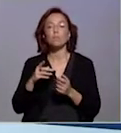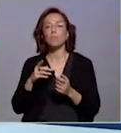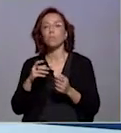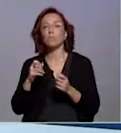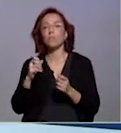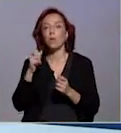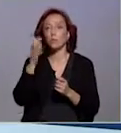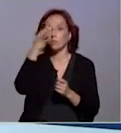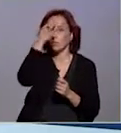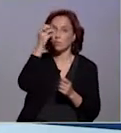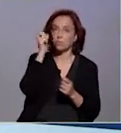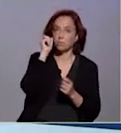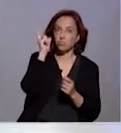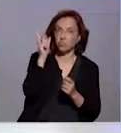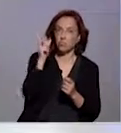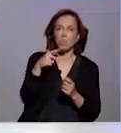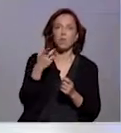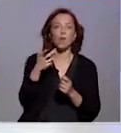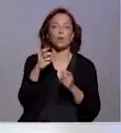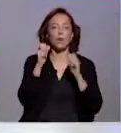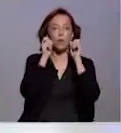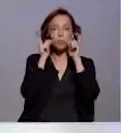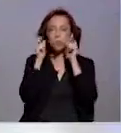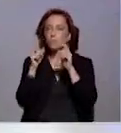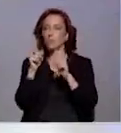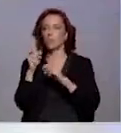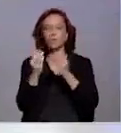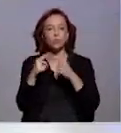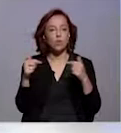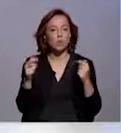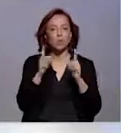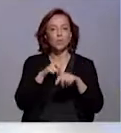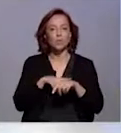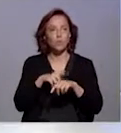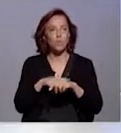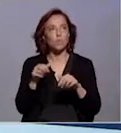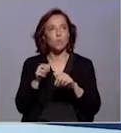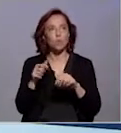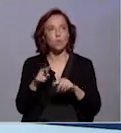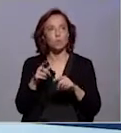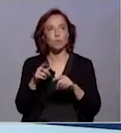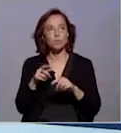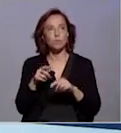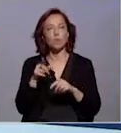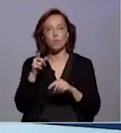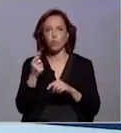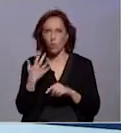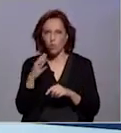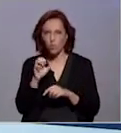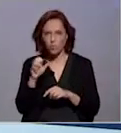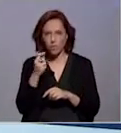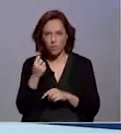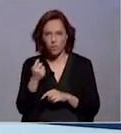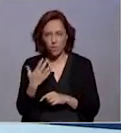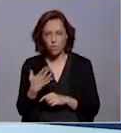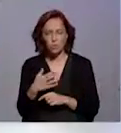actividades y tienen una capacidad para atender una cantidad de cuestiones a la vez yo he visto un trozo de balón a nivel de las empresas algunos